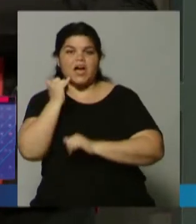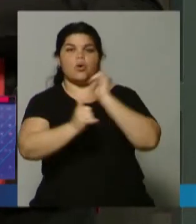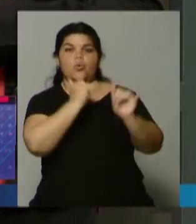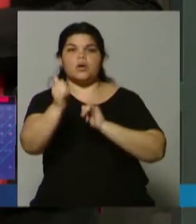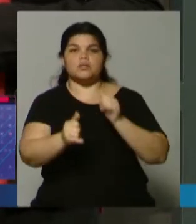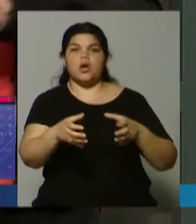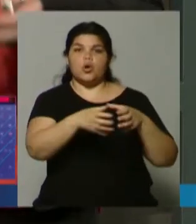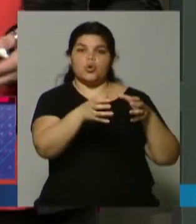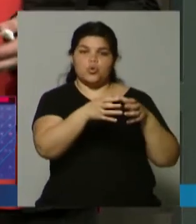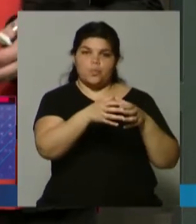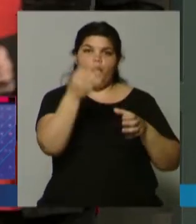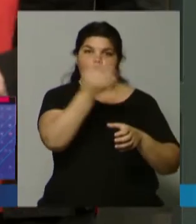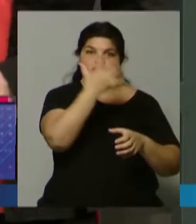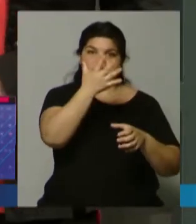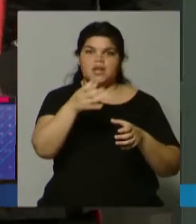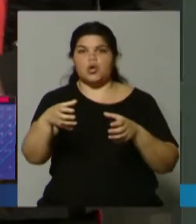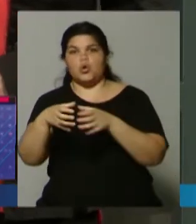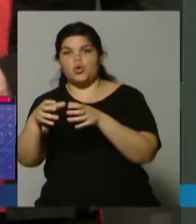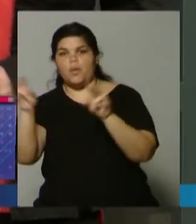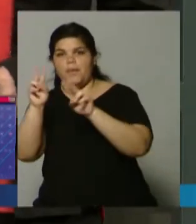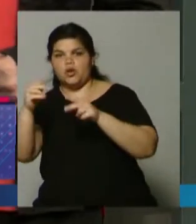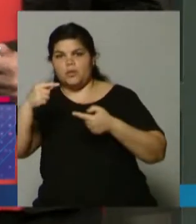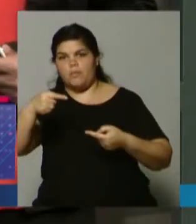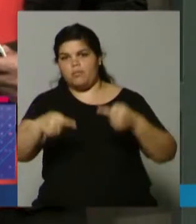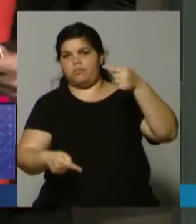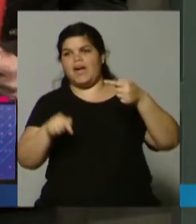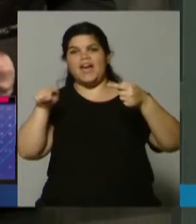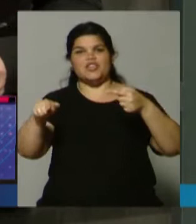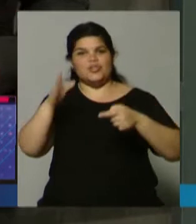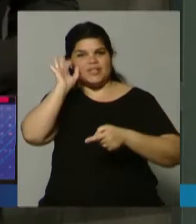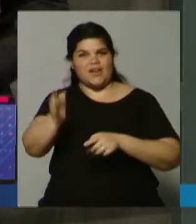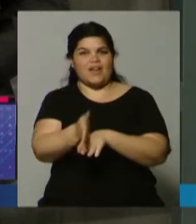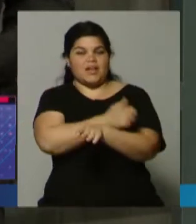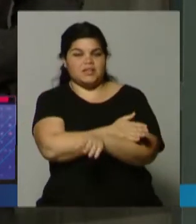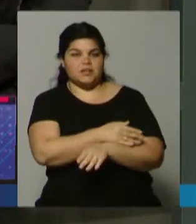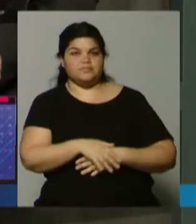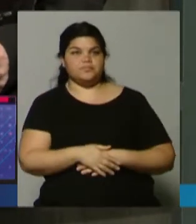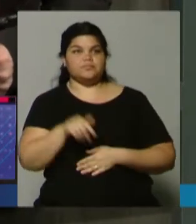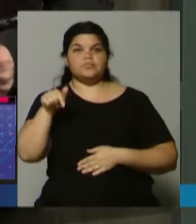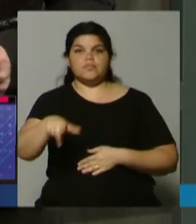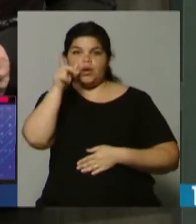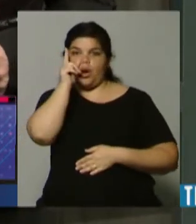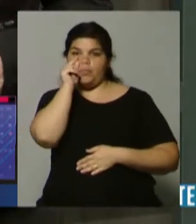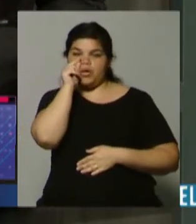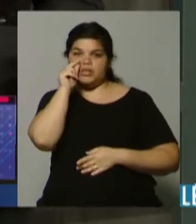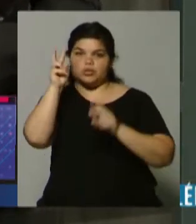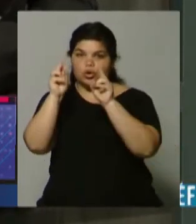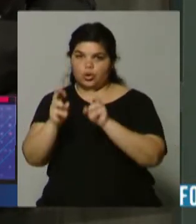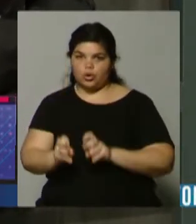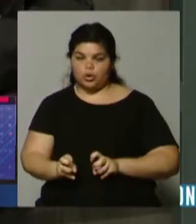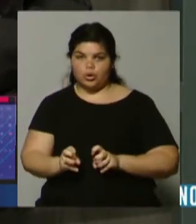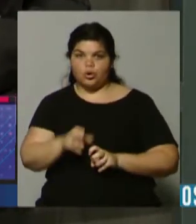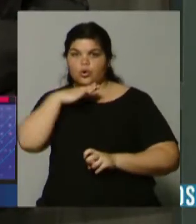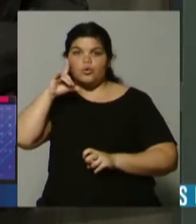candidato oficialista y la representante del peronismo, ¿no? Bueno, muy bien. Ya para ir cerrando esta entrevista con el politólogo Julio Aguirre, yo, Julio, te quiero preguntar,